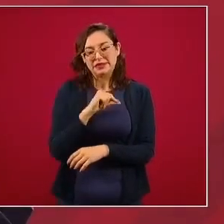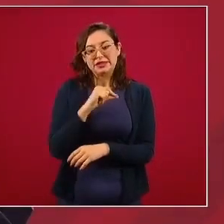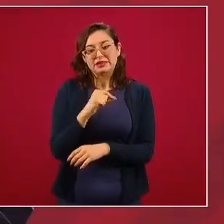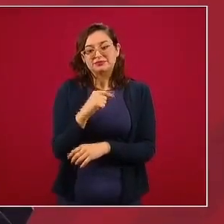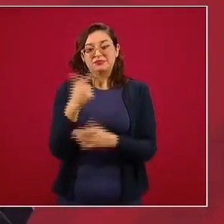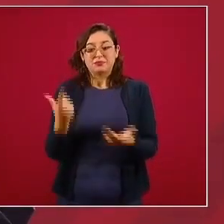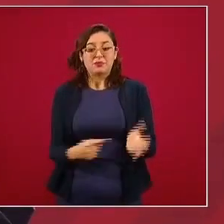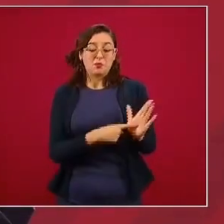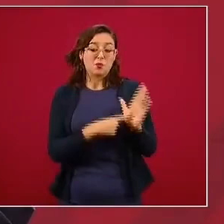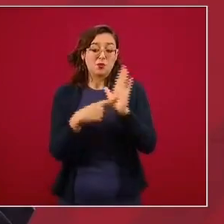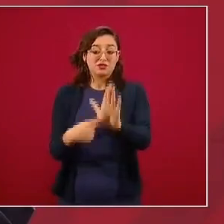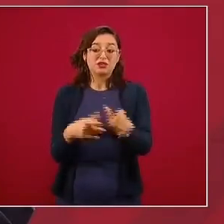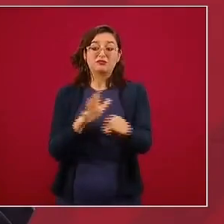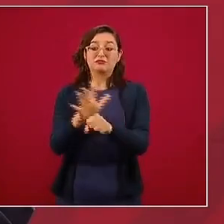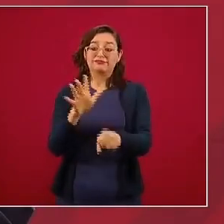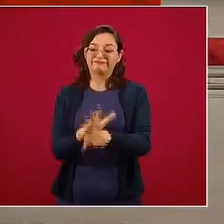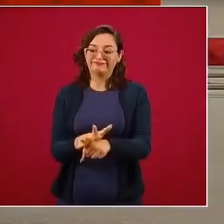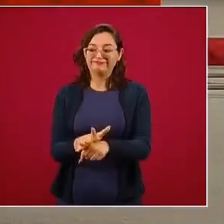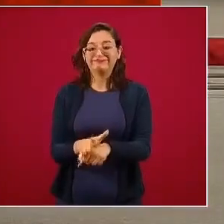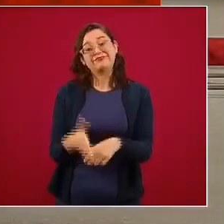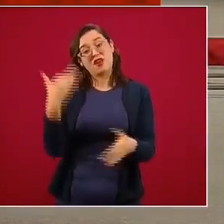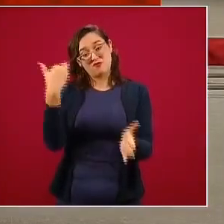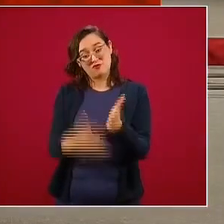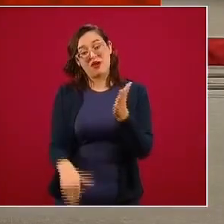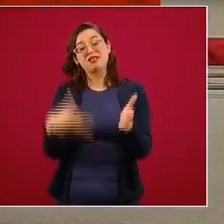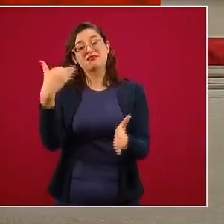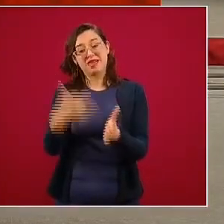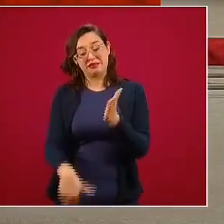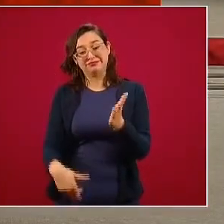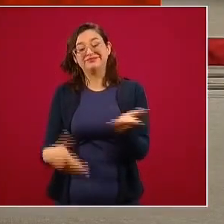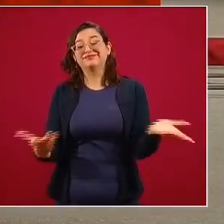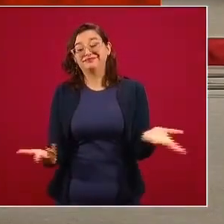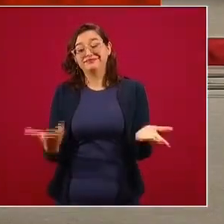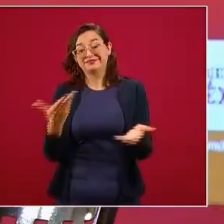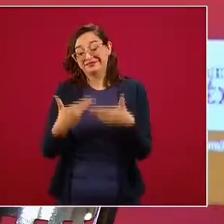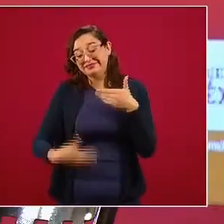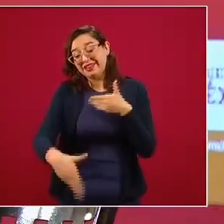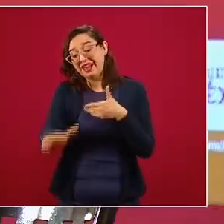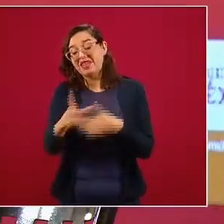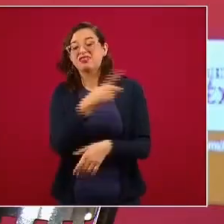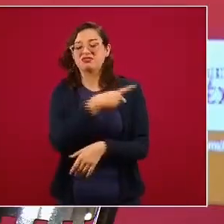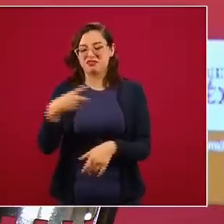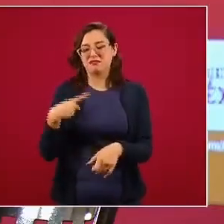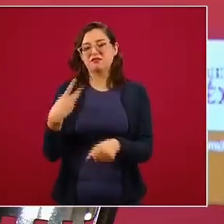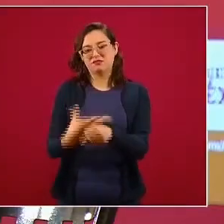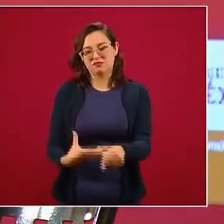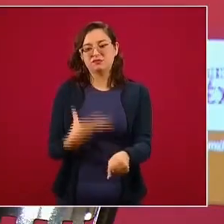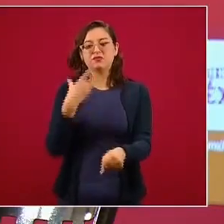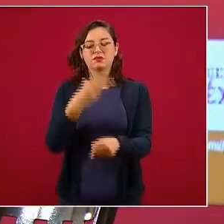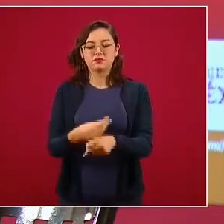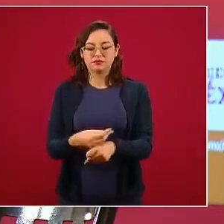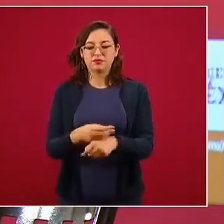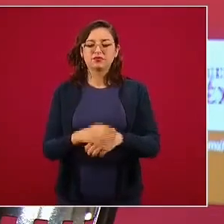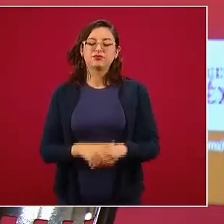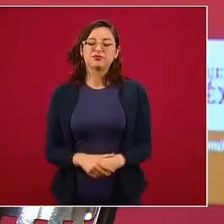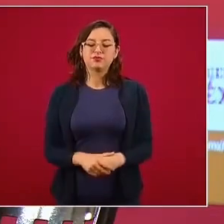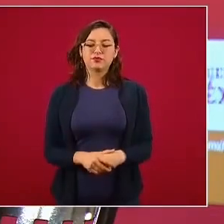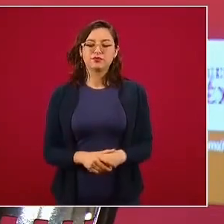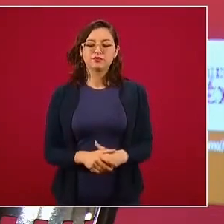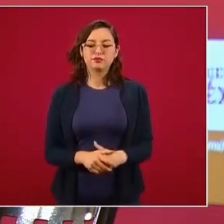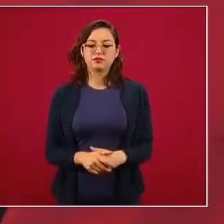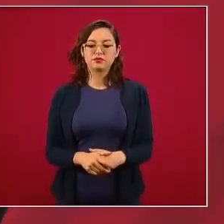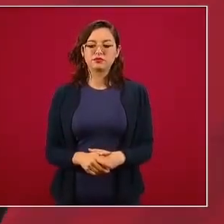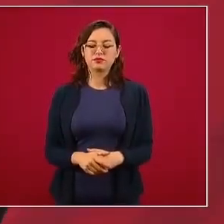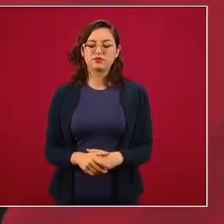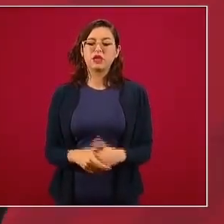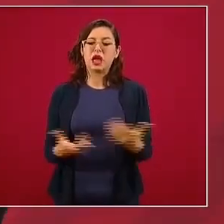lo que revela es una carencia histórica. ¿Qué hay que hacer? Subsanarla. Aquí hay elementos de